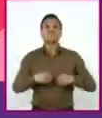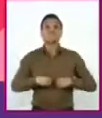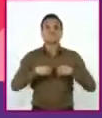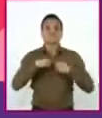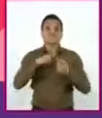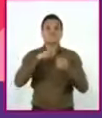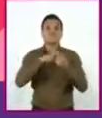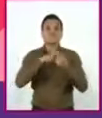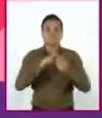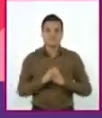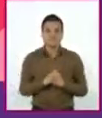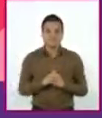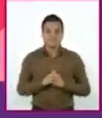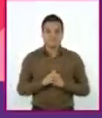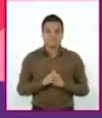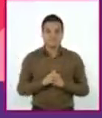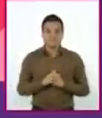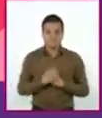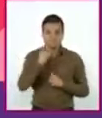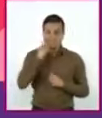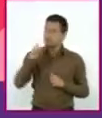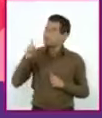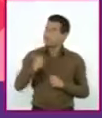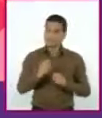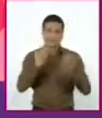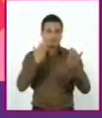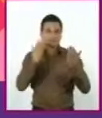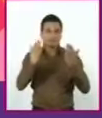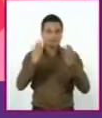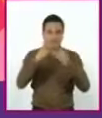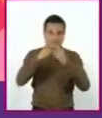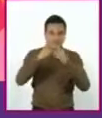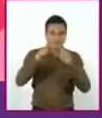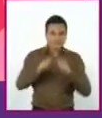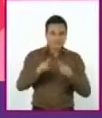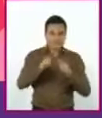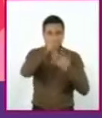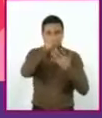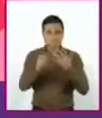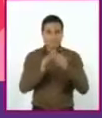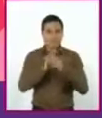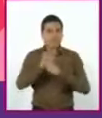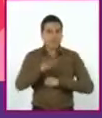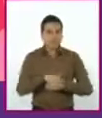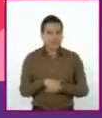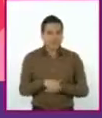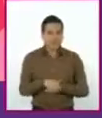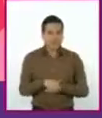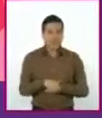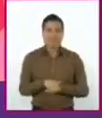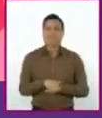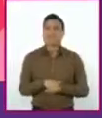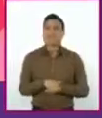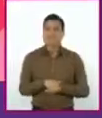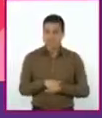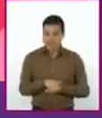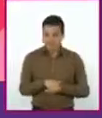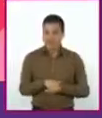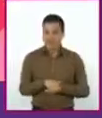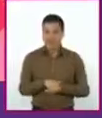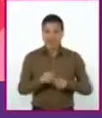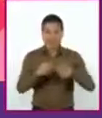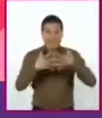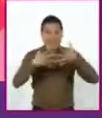¿Cuáles son las principales diferencias que pudieron identificar? Seguramente la transformación en la extensión